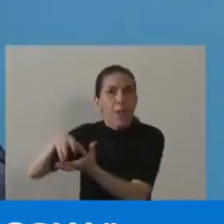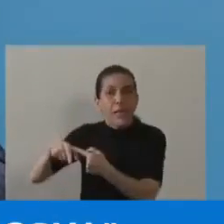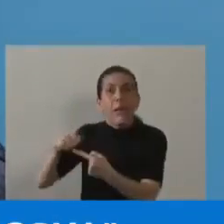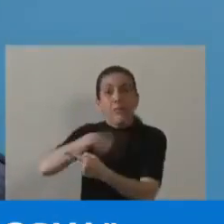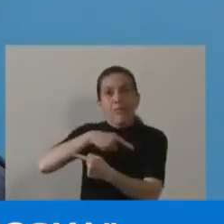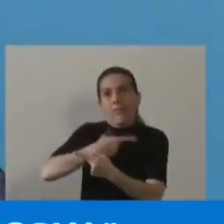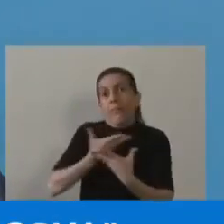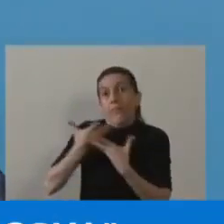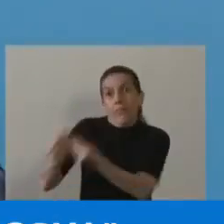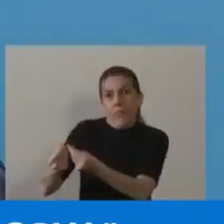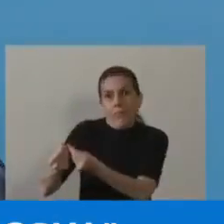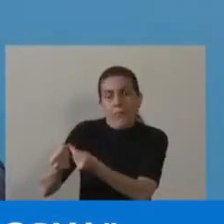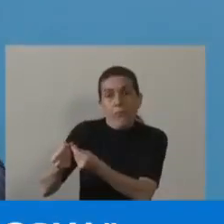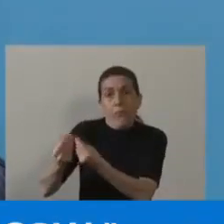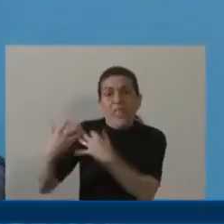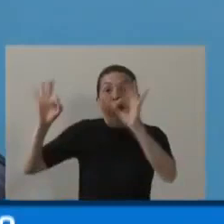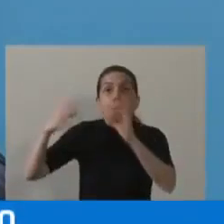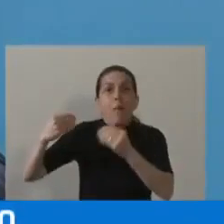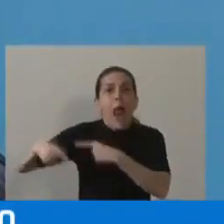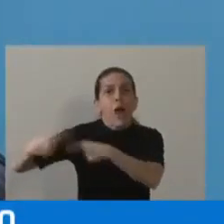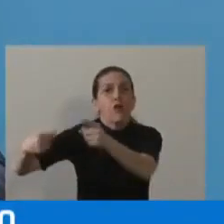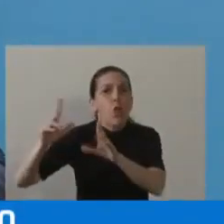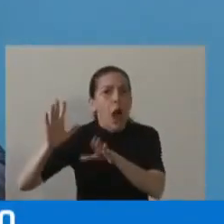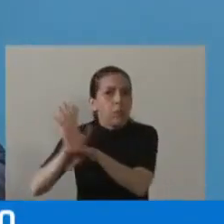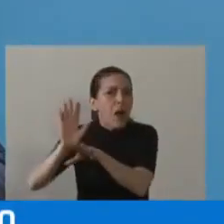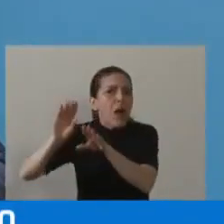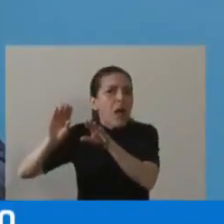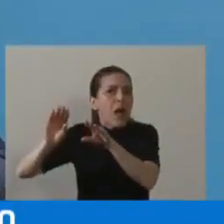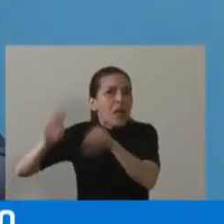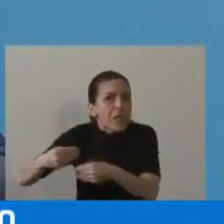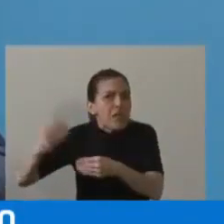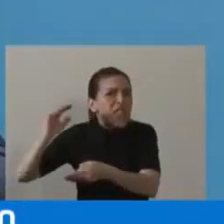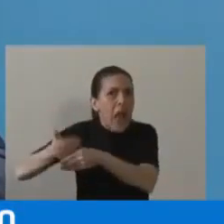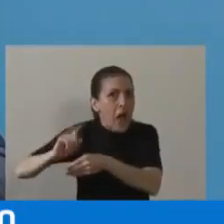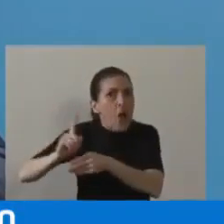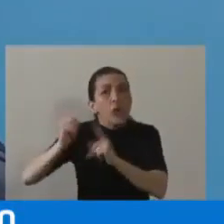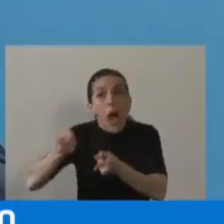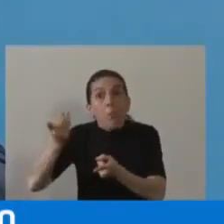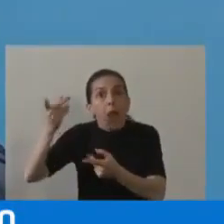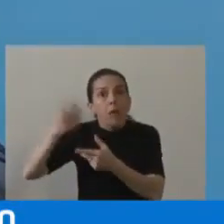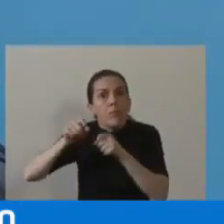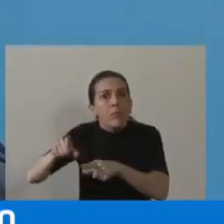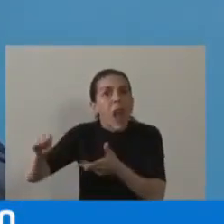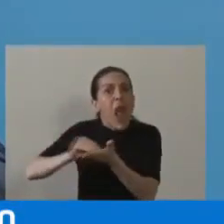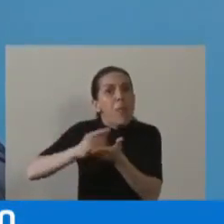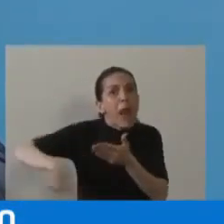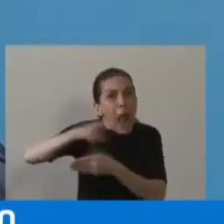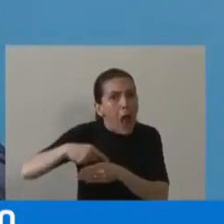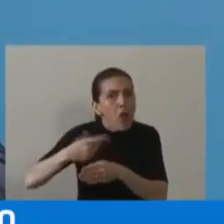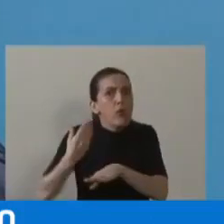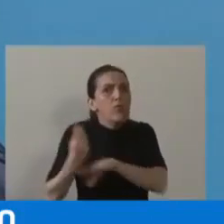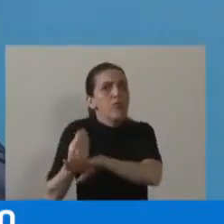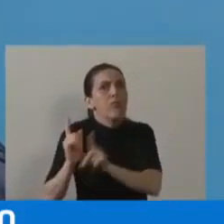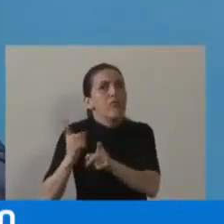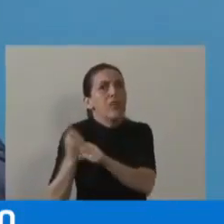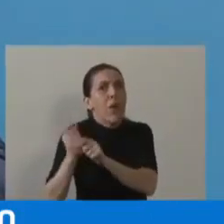el presidente. También aseguró que van a seguir trabajando juntos y van a tomar decisiones ya sobre este punto, porque no